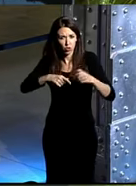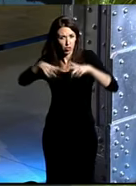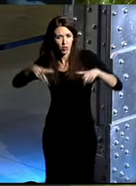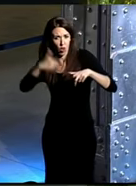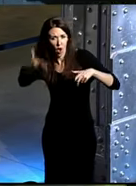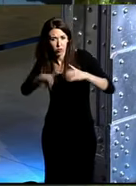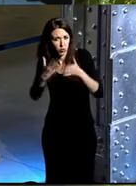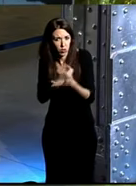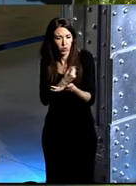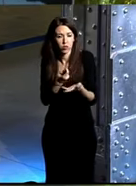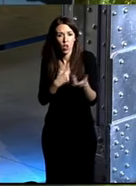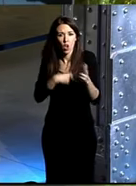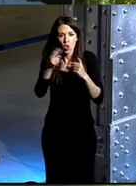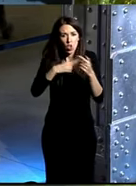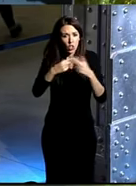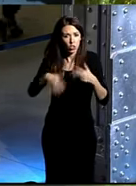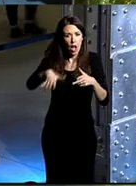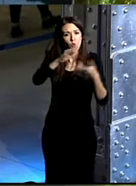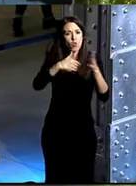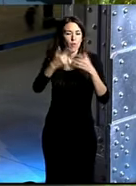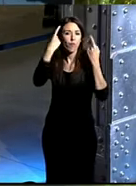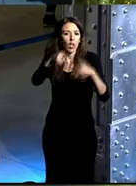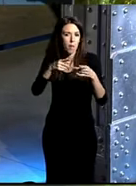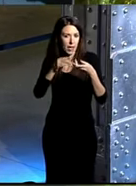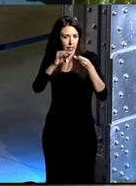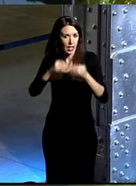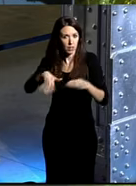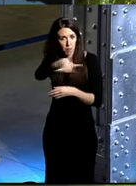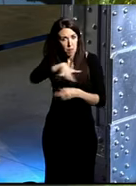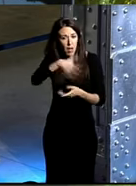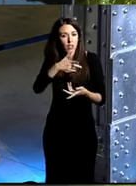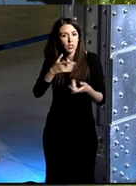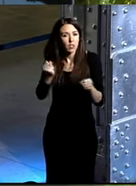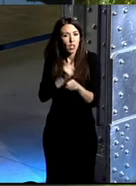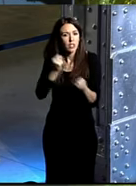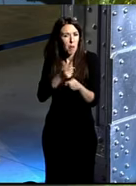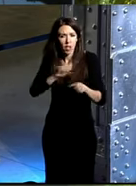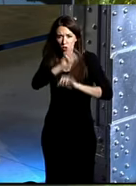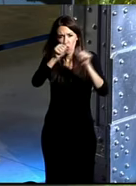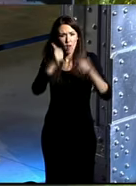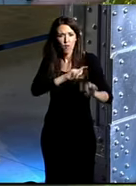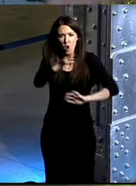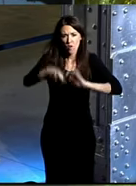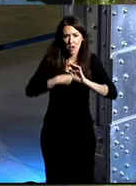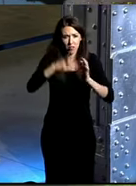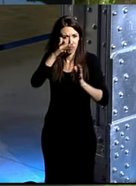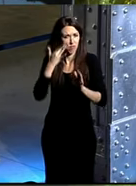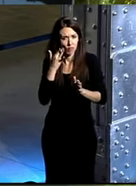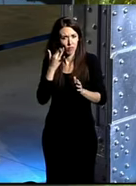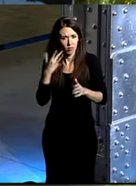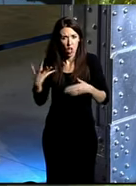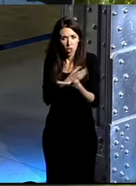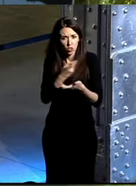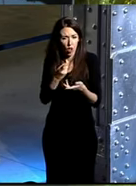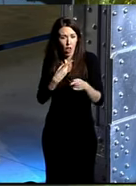estamos construyendo un Makerspace, estamos trabajando de una forma radical parecida a las cosas que hace Rosan